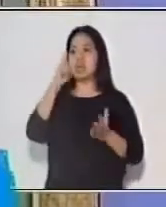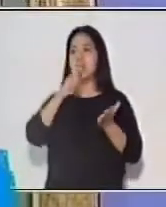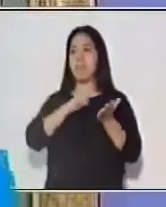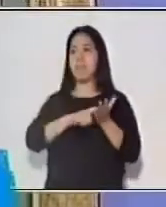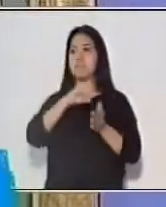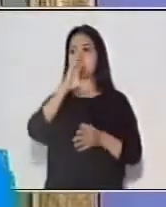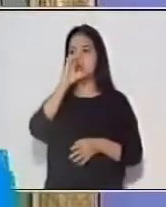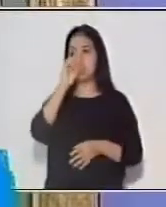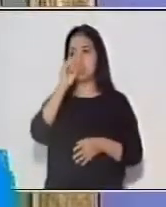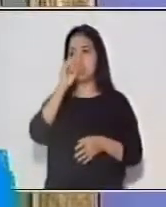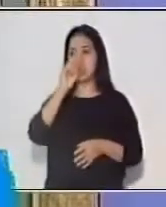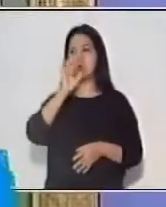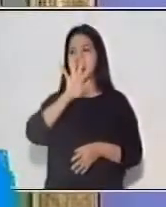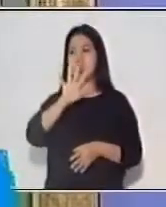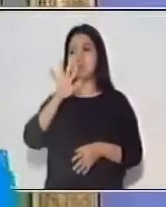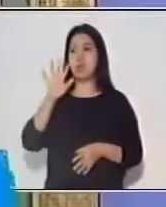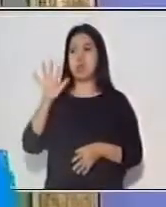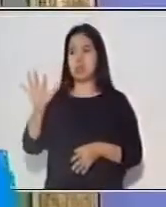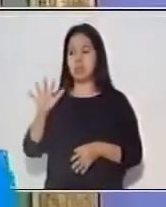que es